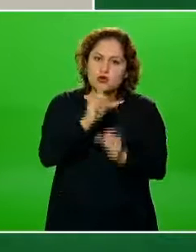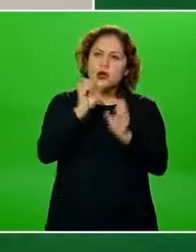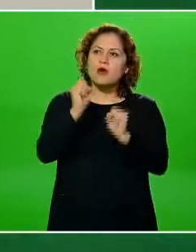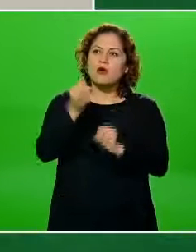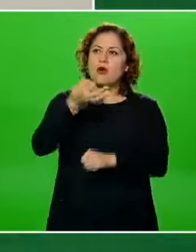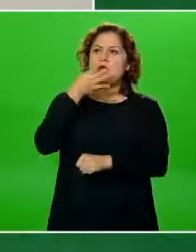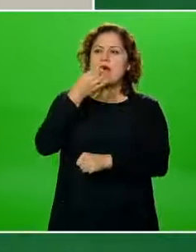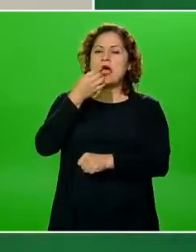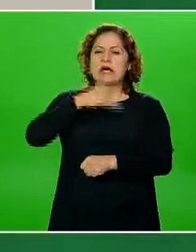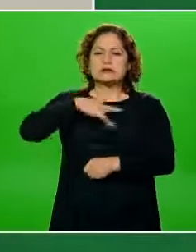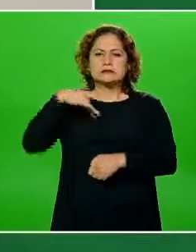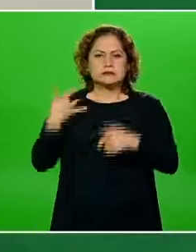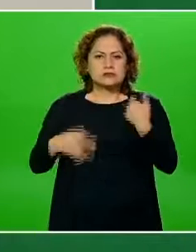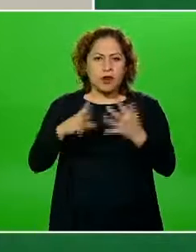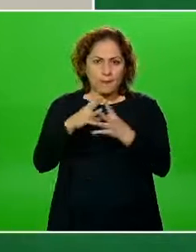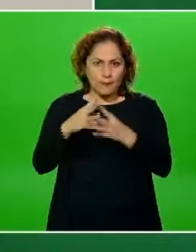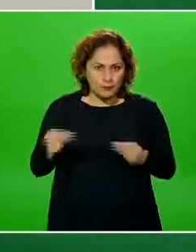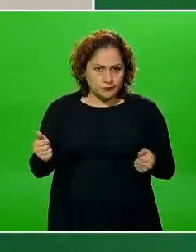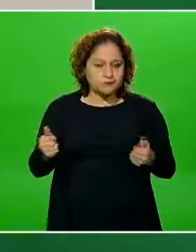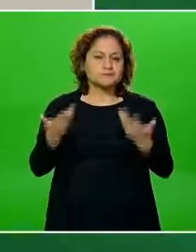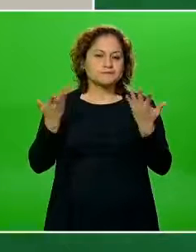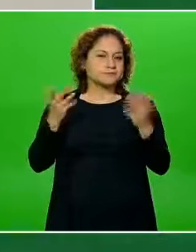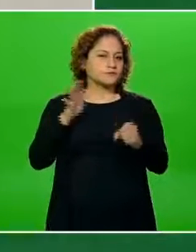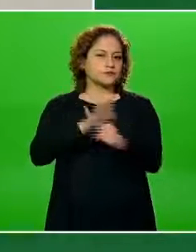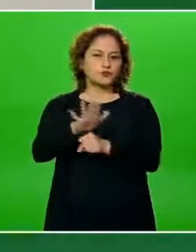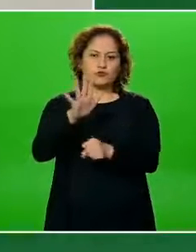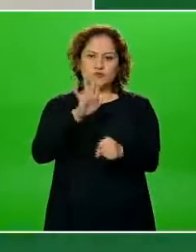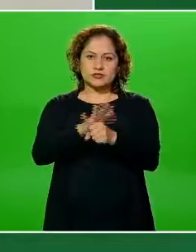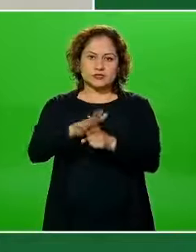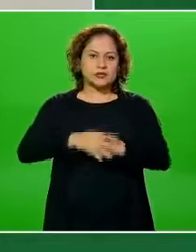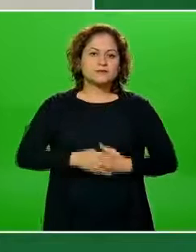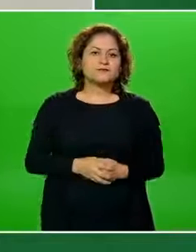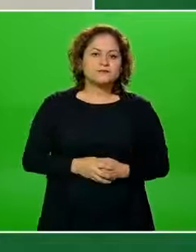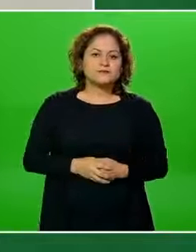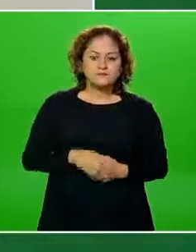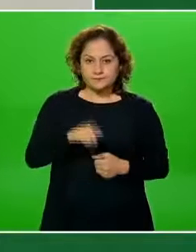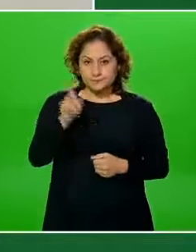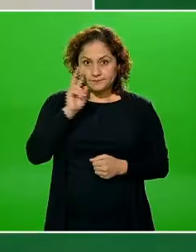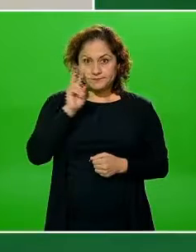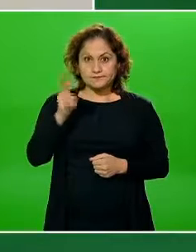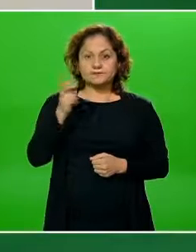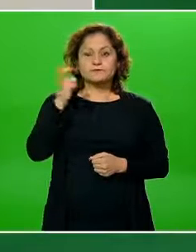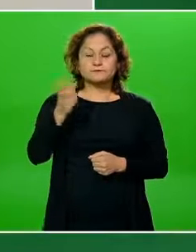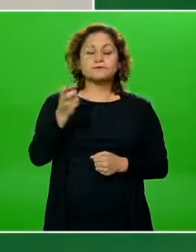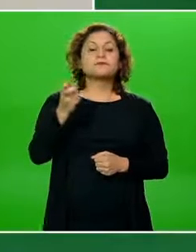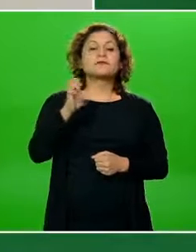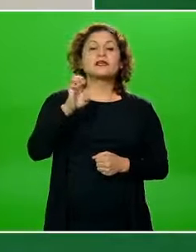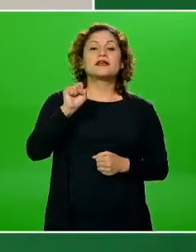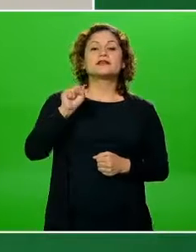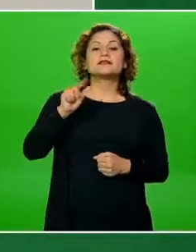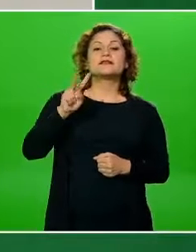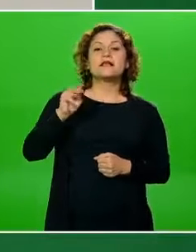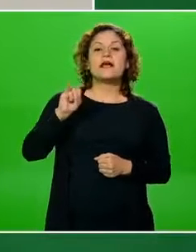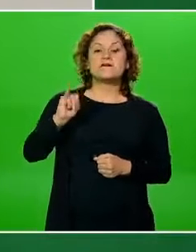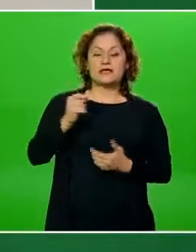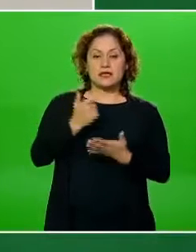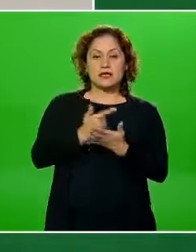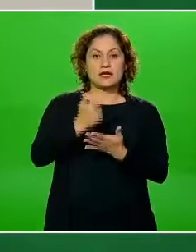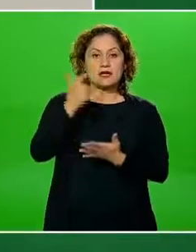que suficiente. Así también podemos ver de las personas que en su momento tuvieron ESAVIs graves, de